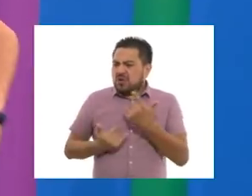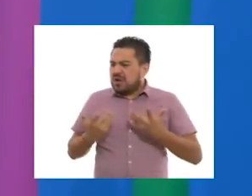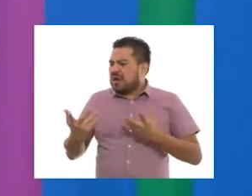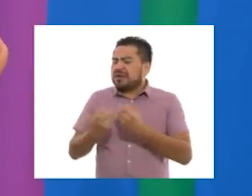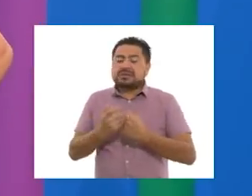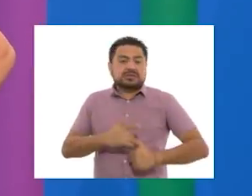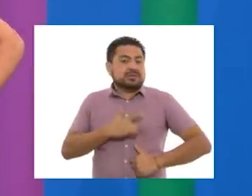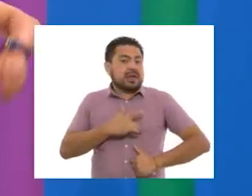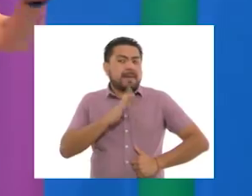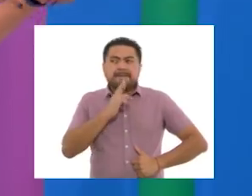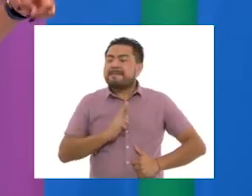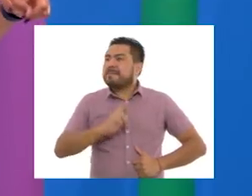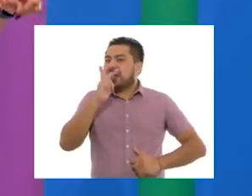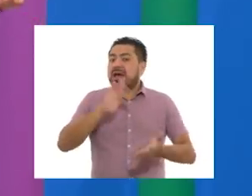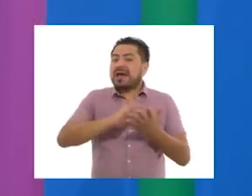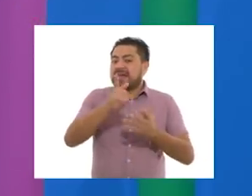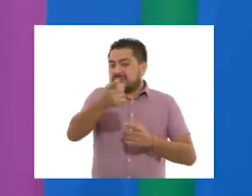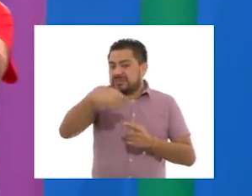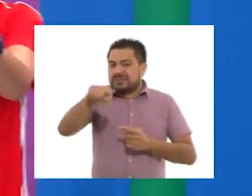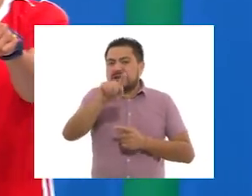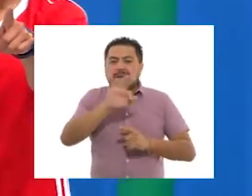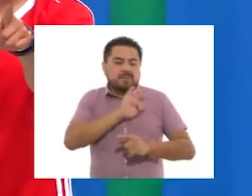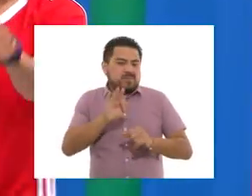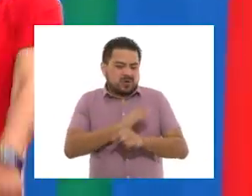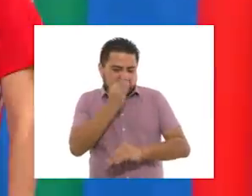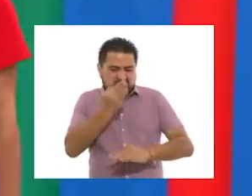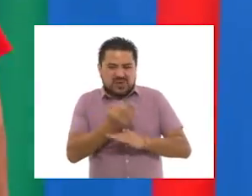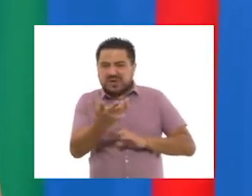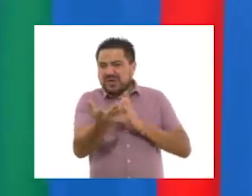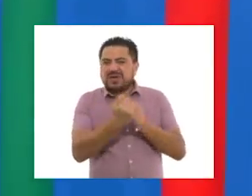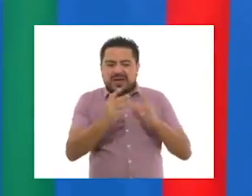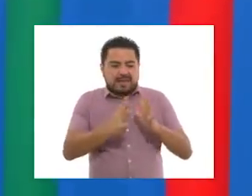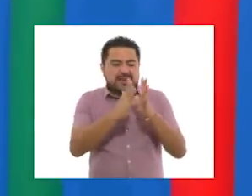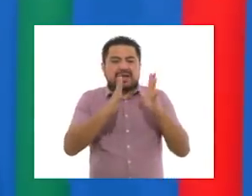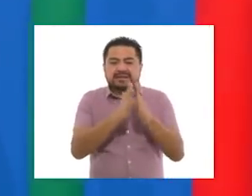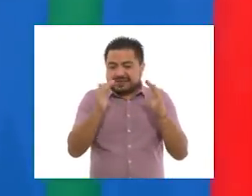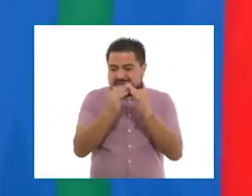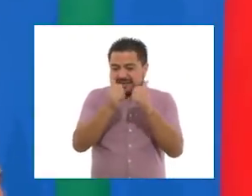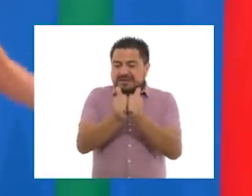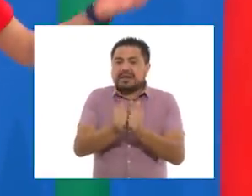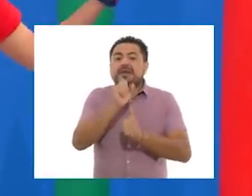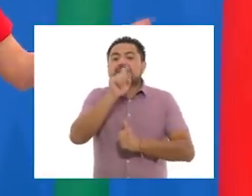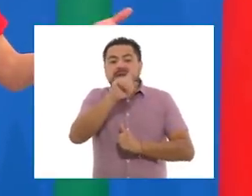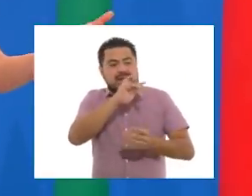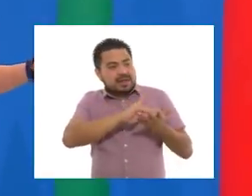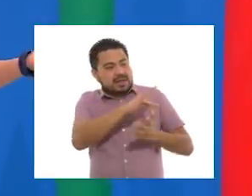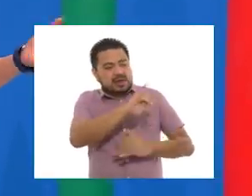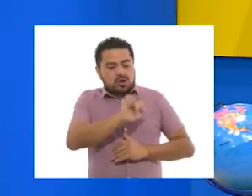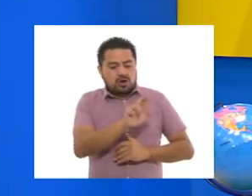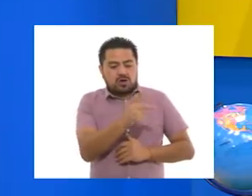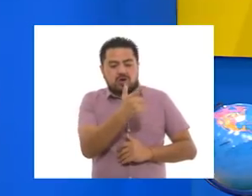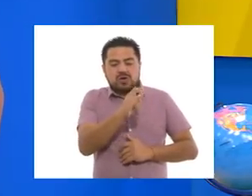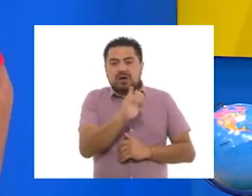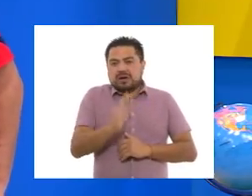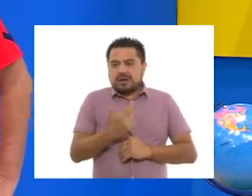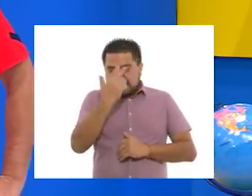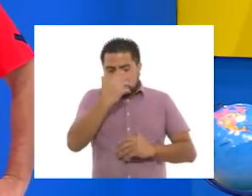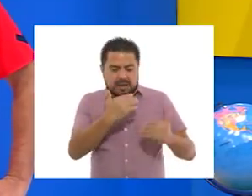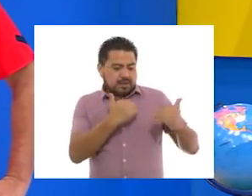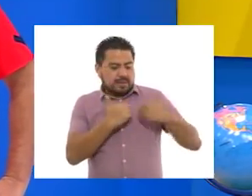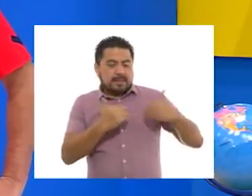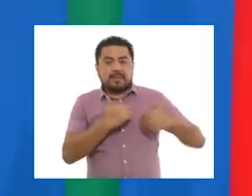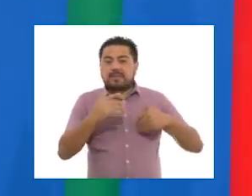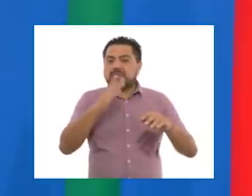me hace sentir mejor. Gracias también a ustedes por participar con nosotros desde su casa. Y gracias a Jorge por recordarme que me gusta venir a